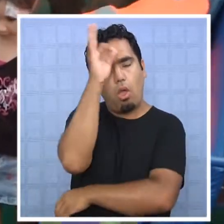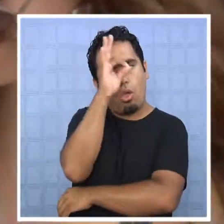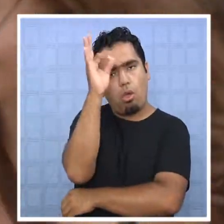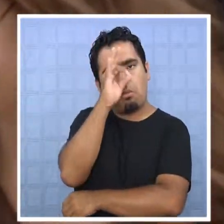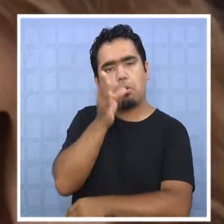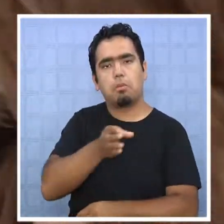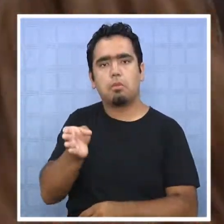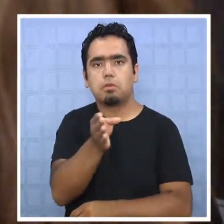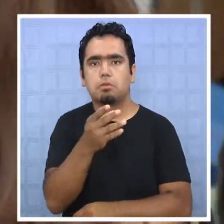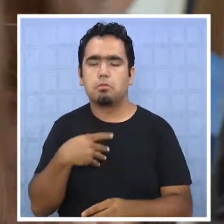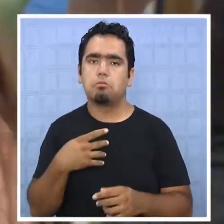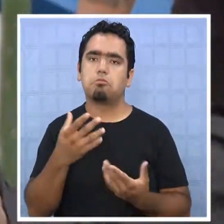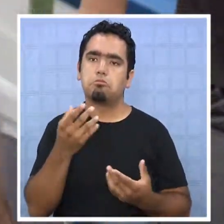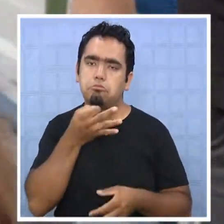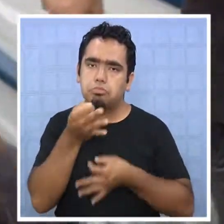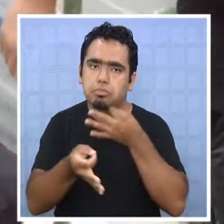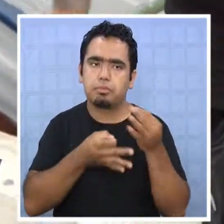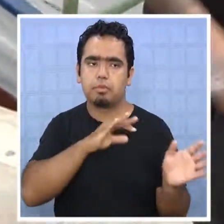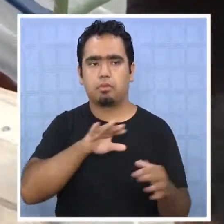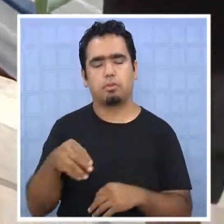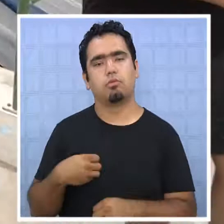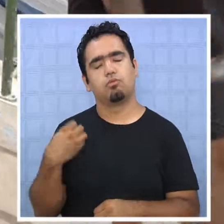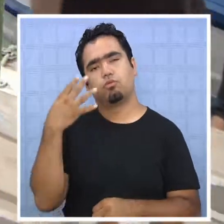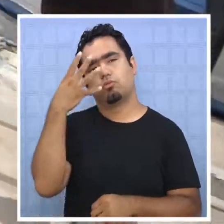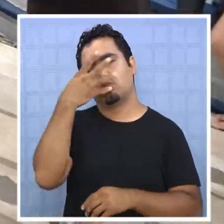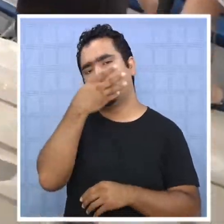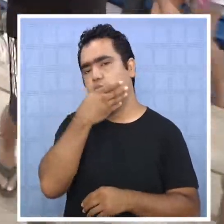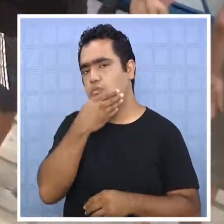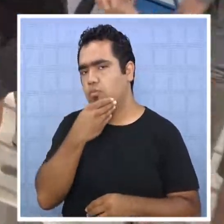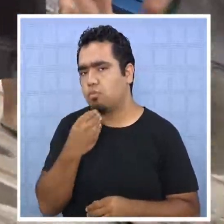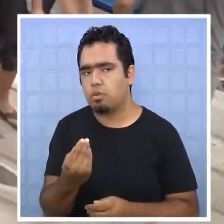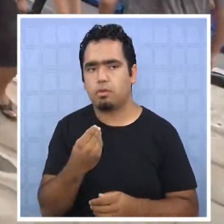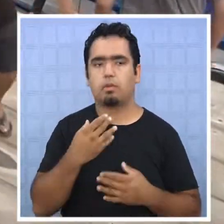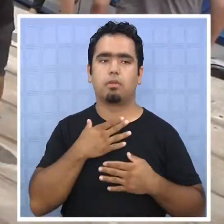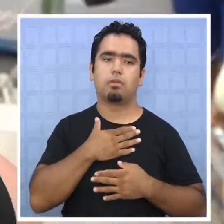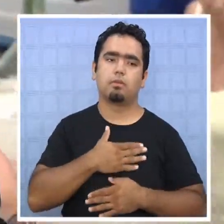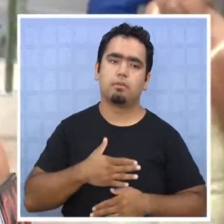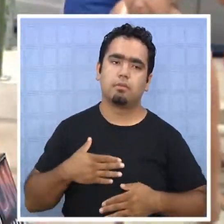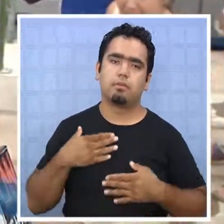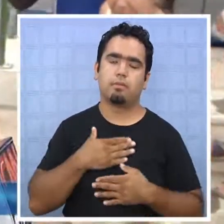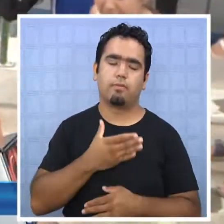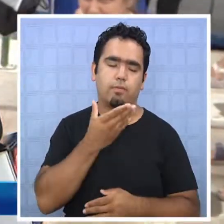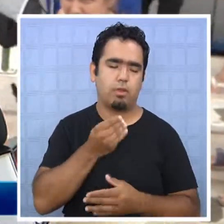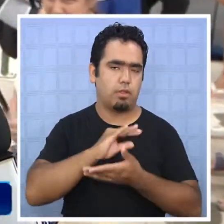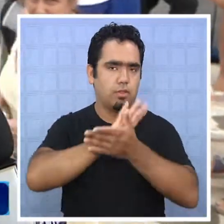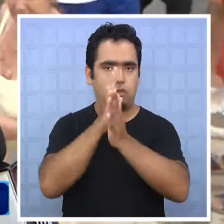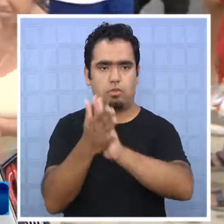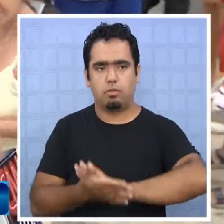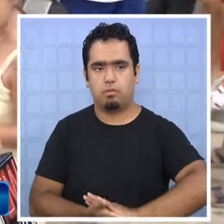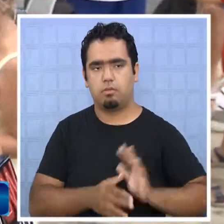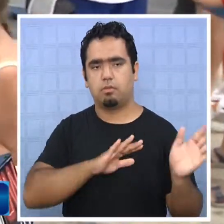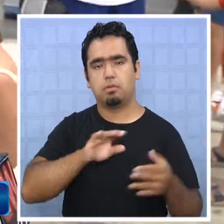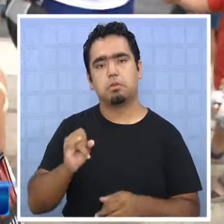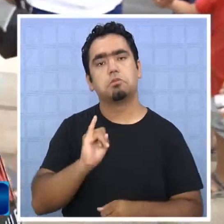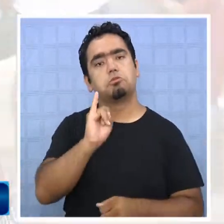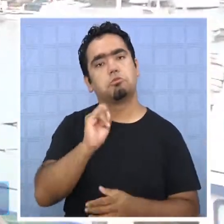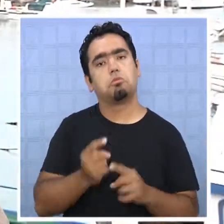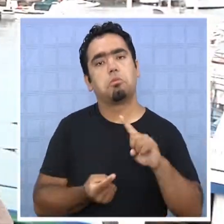opiniones reflejan la experiencia de los turistas. Súper lindo, relajante, bonito